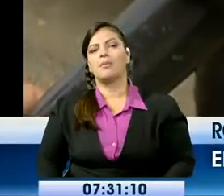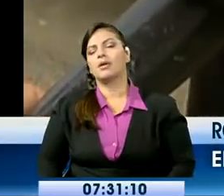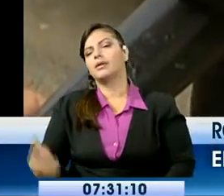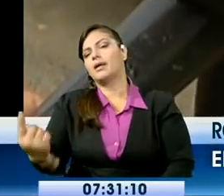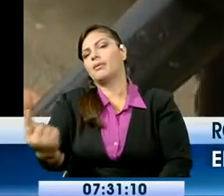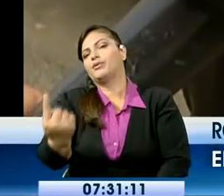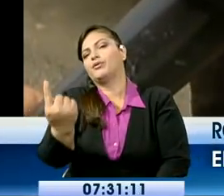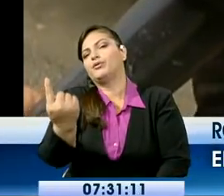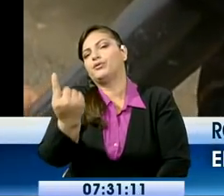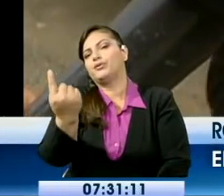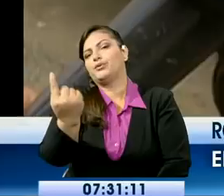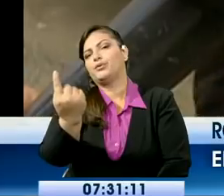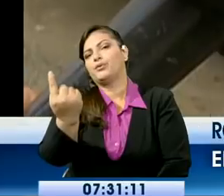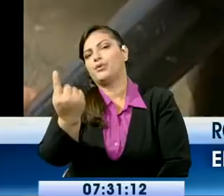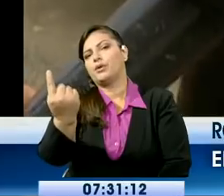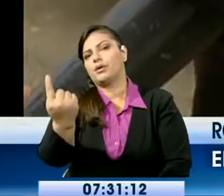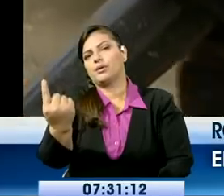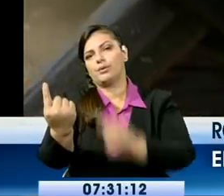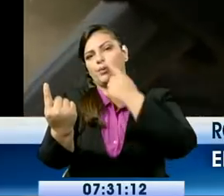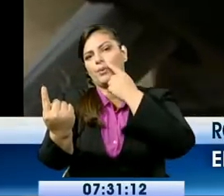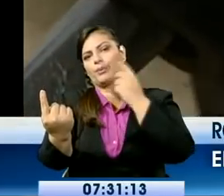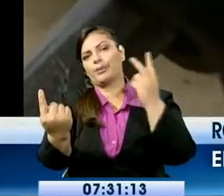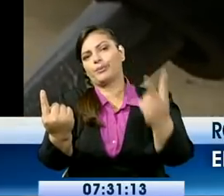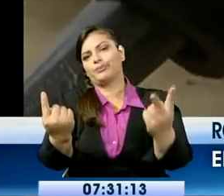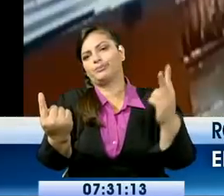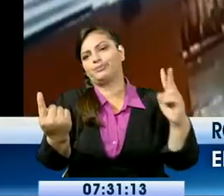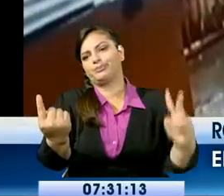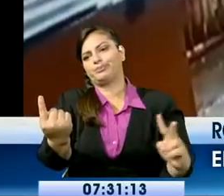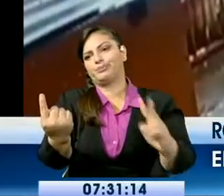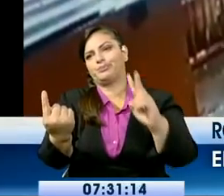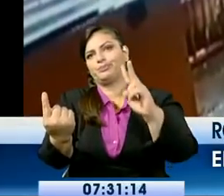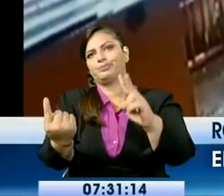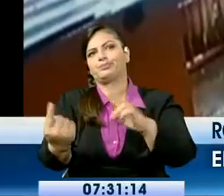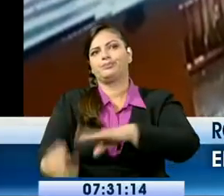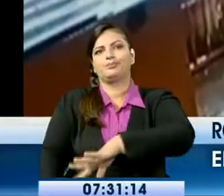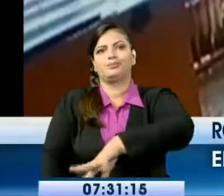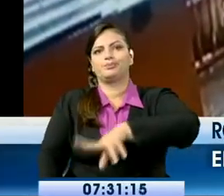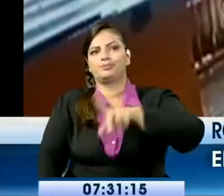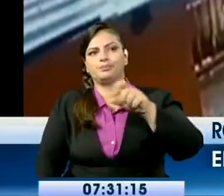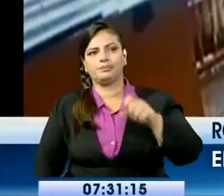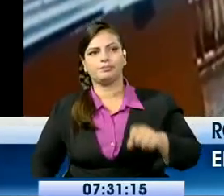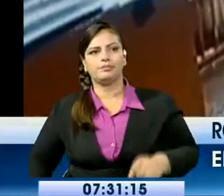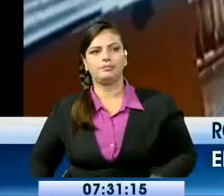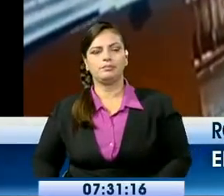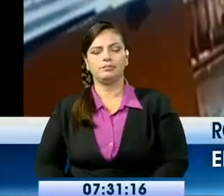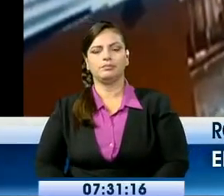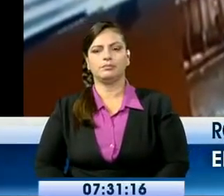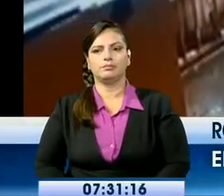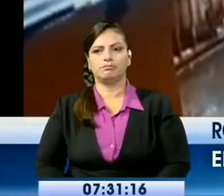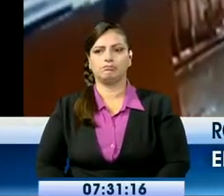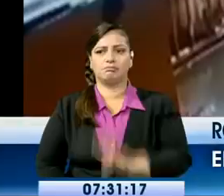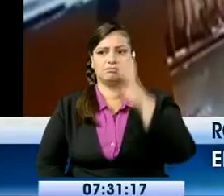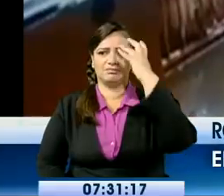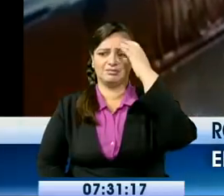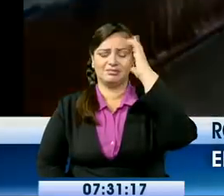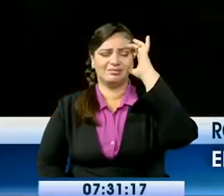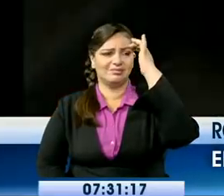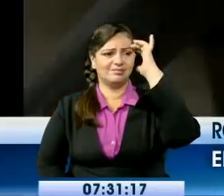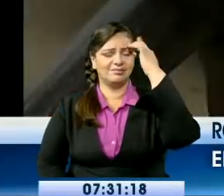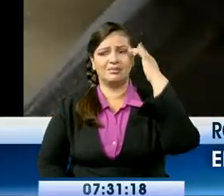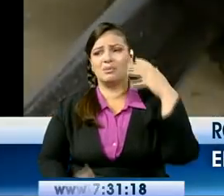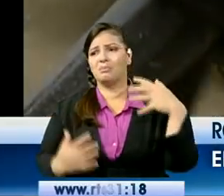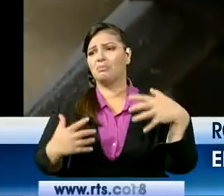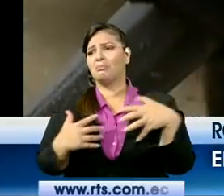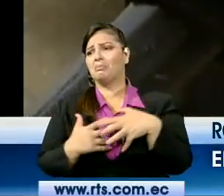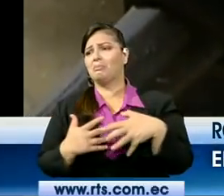ahí le quedaron dos manes en una moto. Y que no quieren vivir en zozobra. Esperan que todo mejore con el pasar de los días. Pues